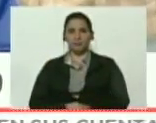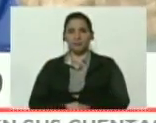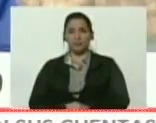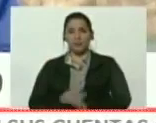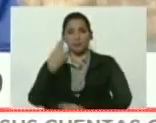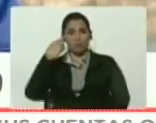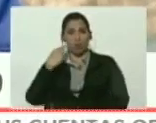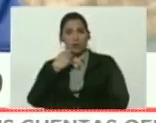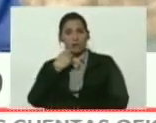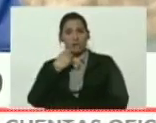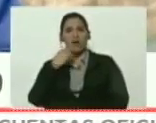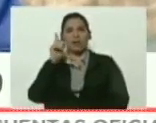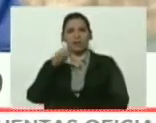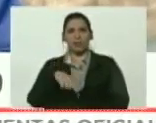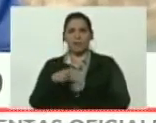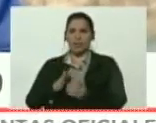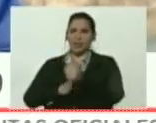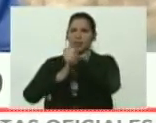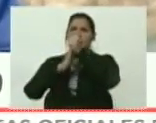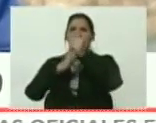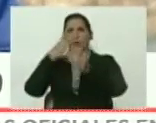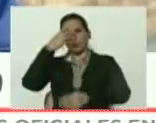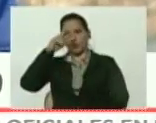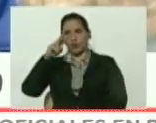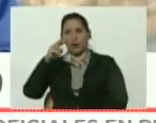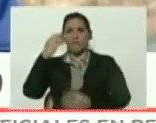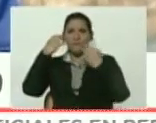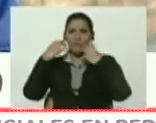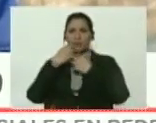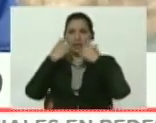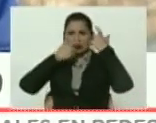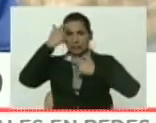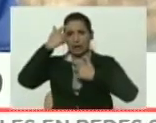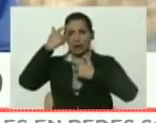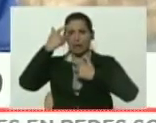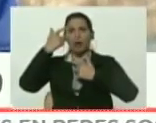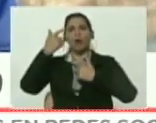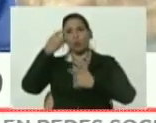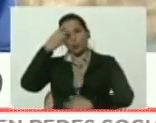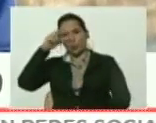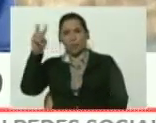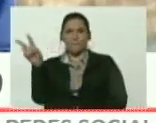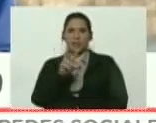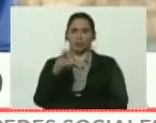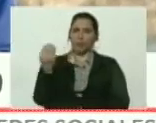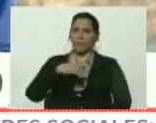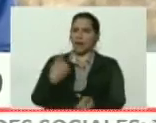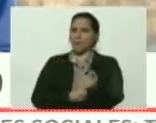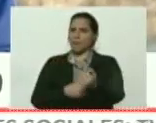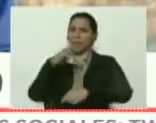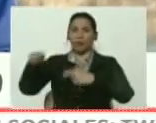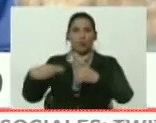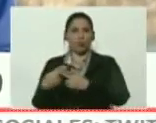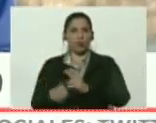y en Martí, en Fidel y en Chávez. Cuba y Venezuela, más hermanas que